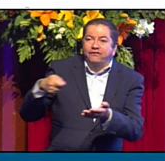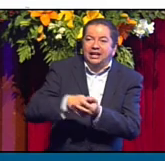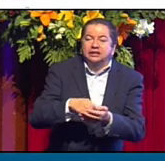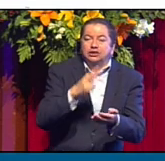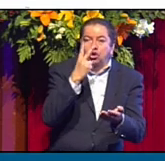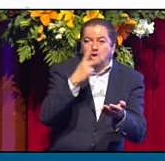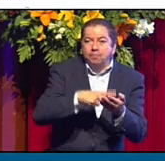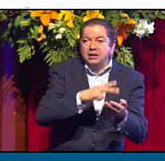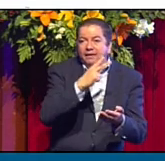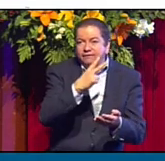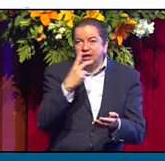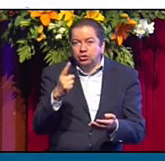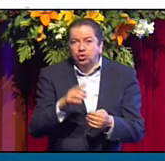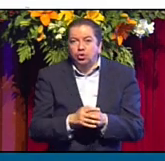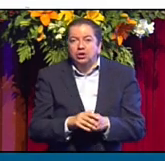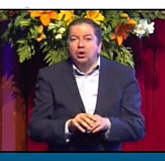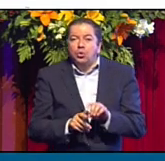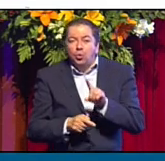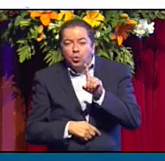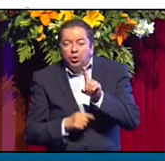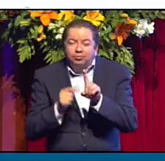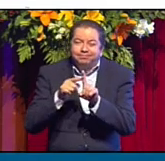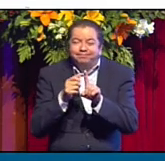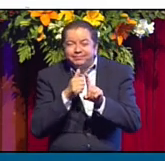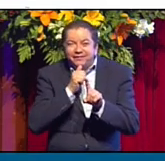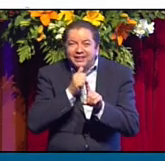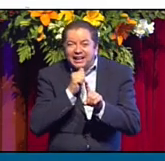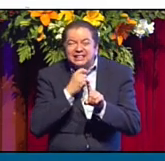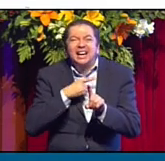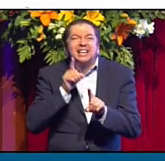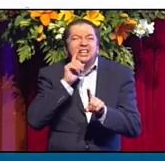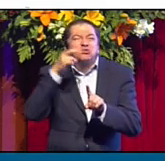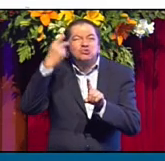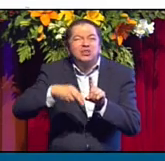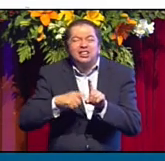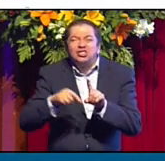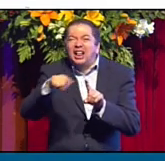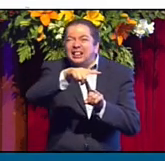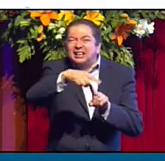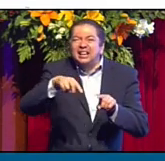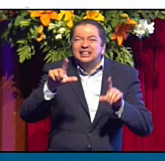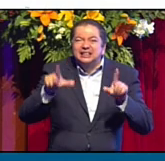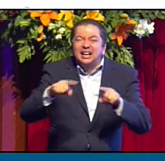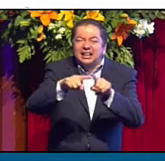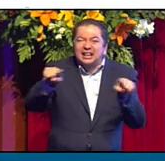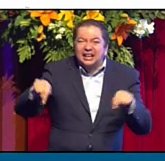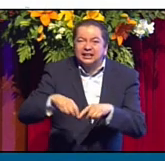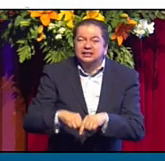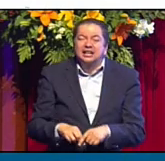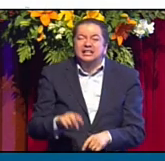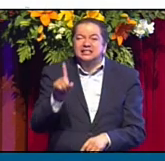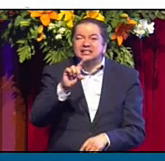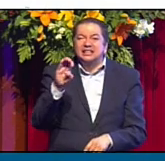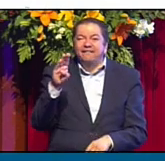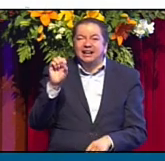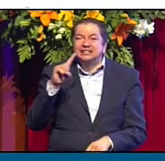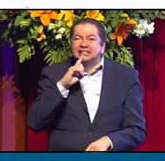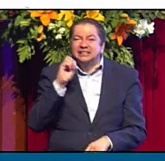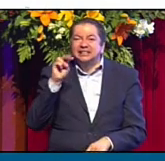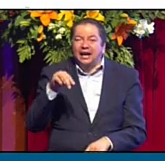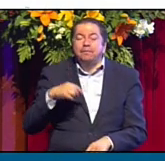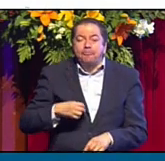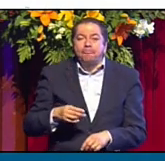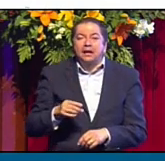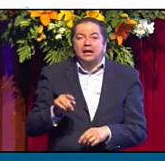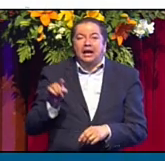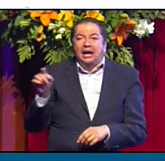2021. El que nos quedaba porque no había claridad de quién era el propietario del terreno, y ahí está Sebastián Vicuña, que hizo lo